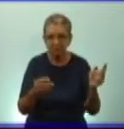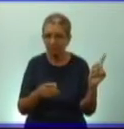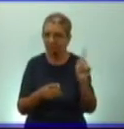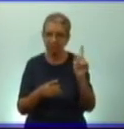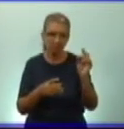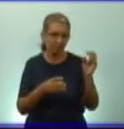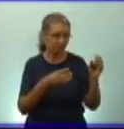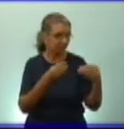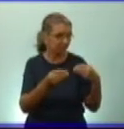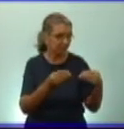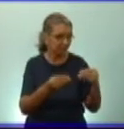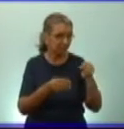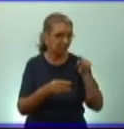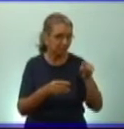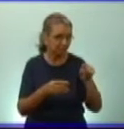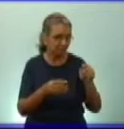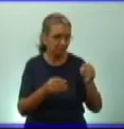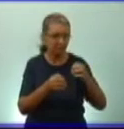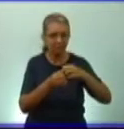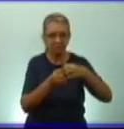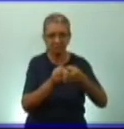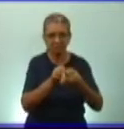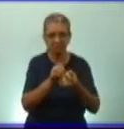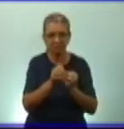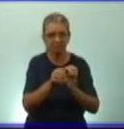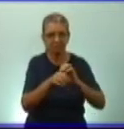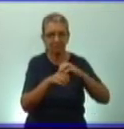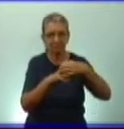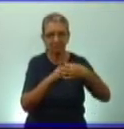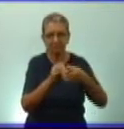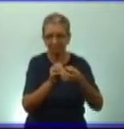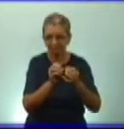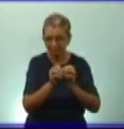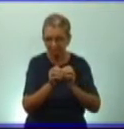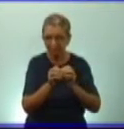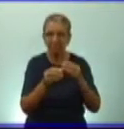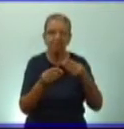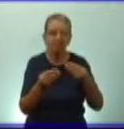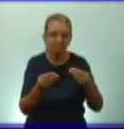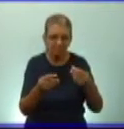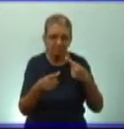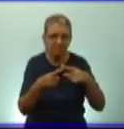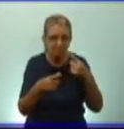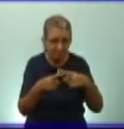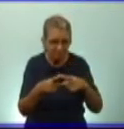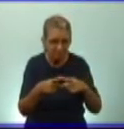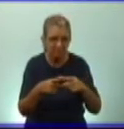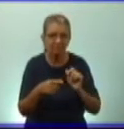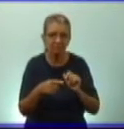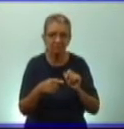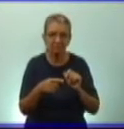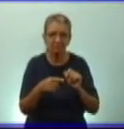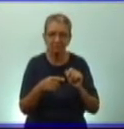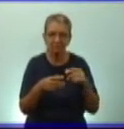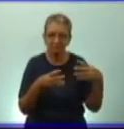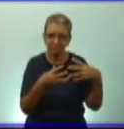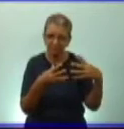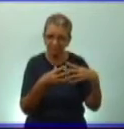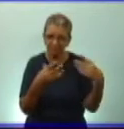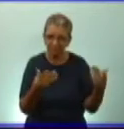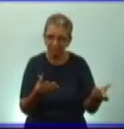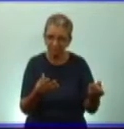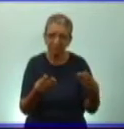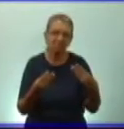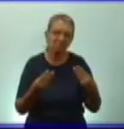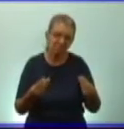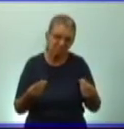por tanto es una sustancia molecular. Y ahí estoy hablando del tipo de partícula. ¿Cómo son las interacciones entre las partículas? Son